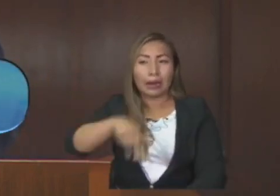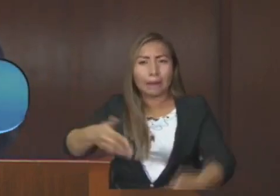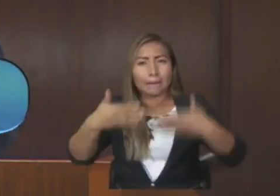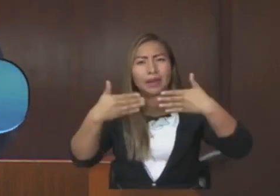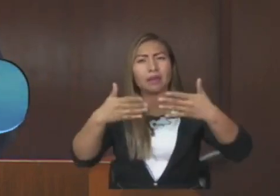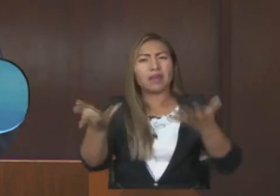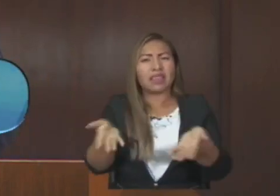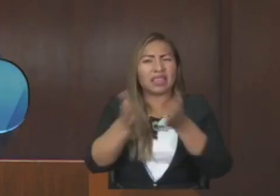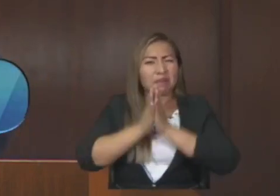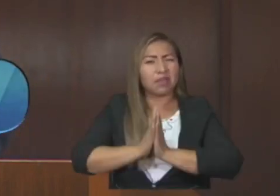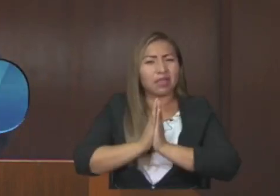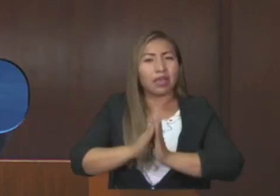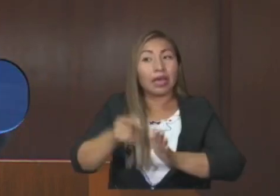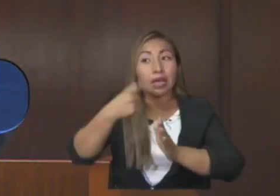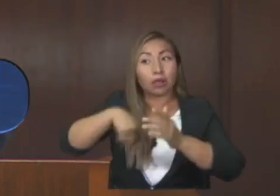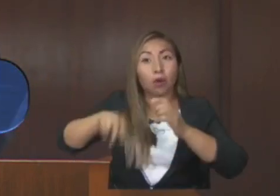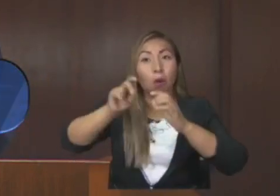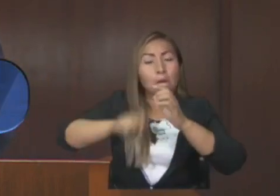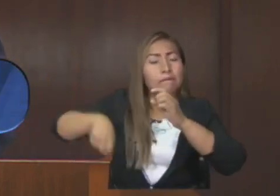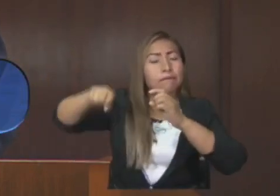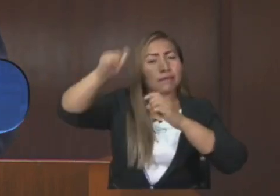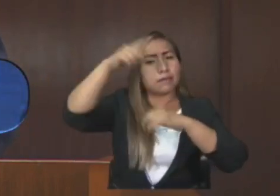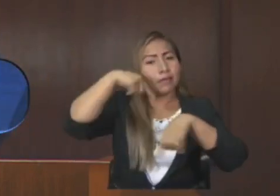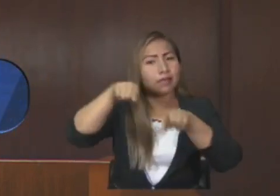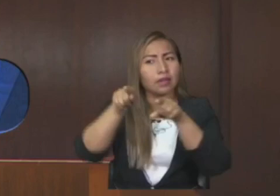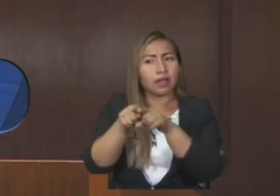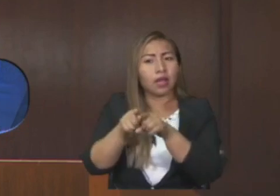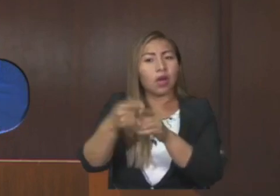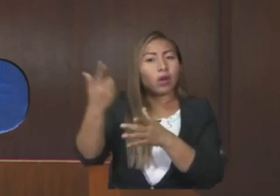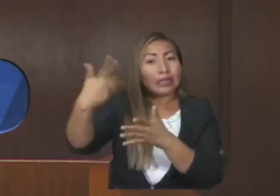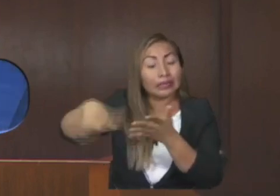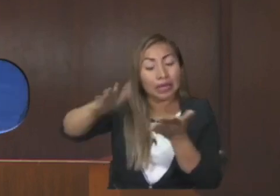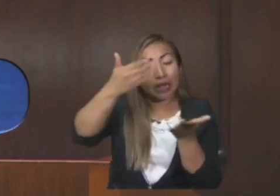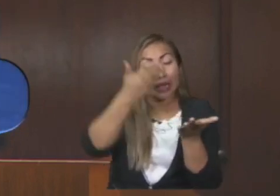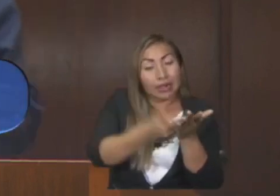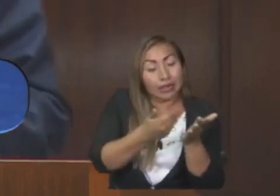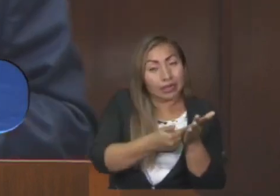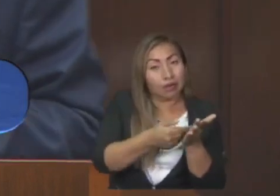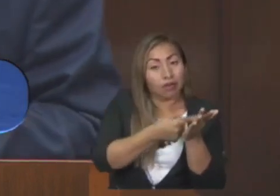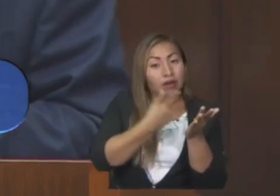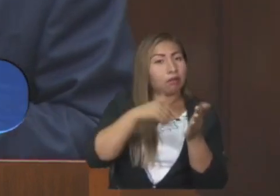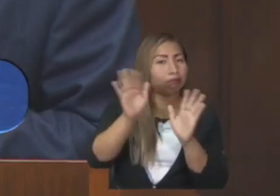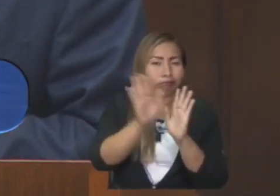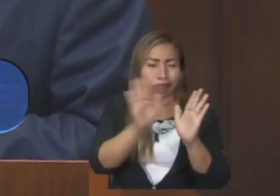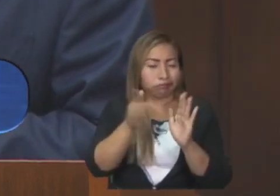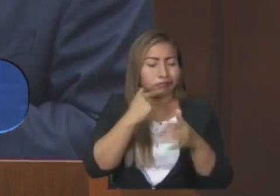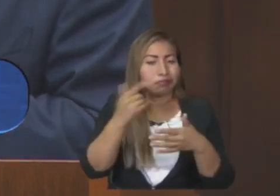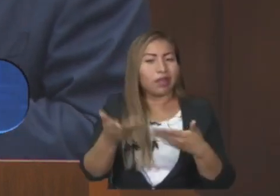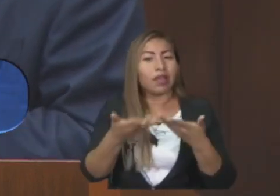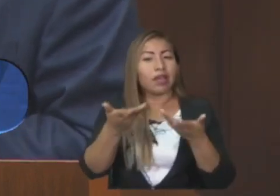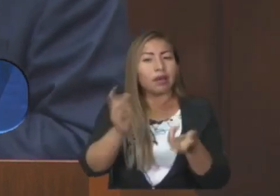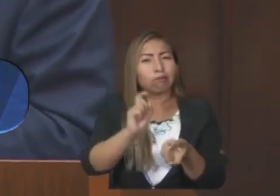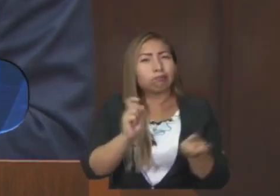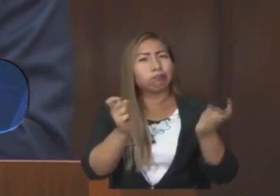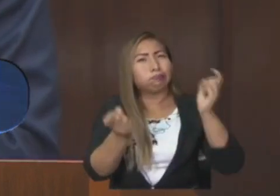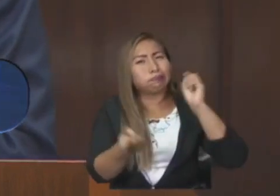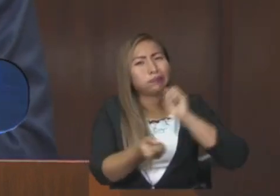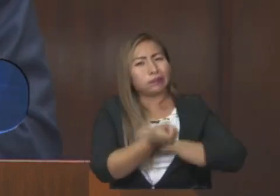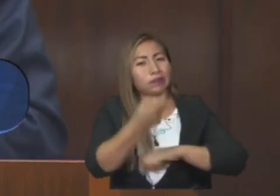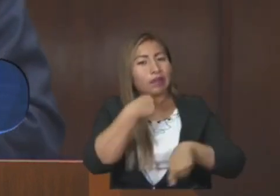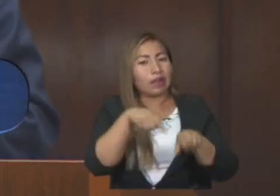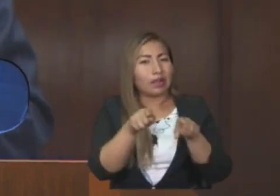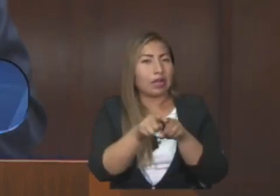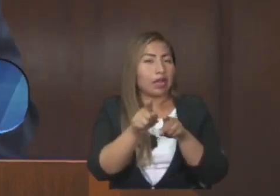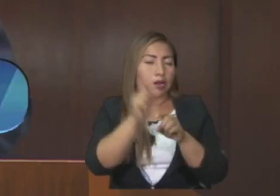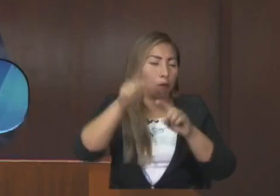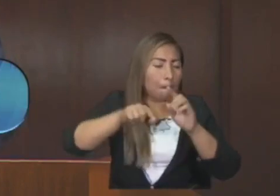protecciones a las bajas, que ya están consideradas en el contrato, bajo ninguna circunstancia se conviertan en protecciones a la